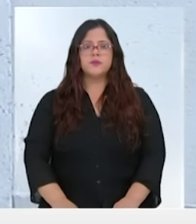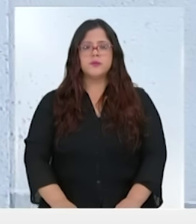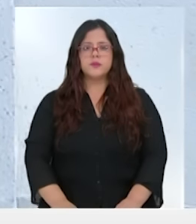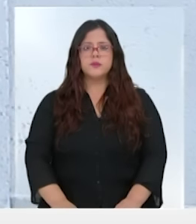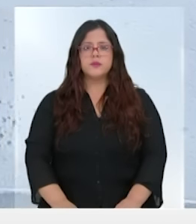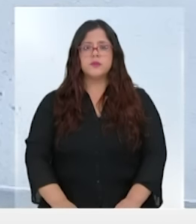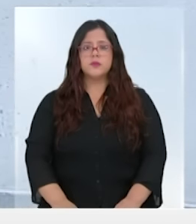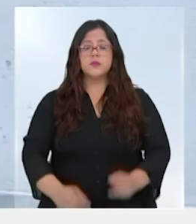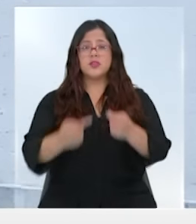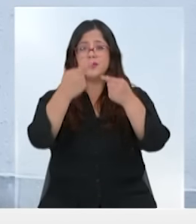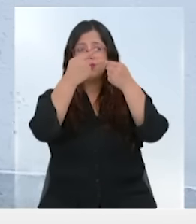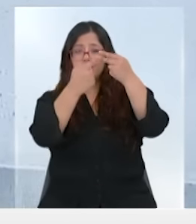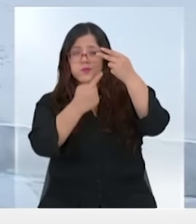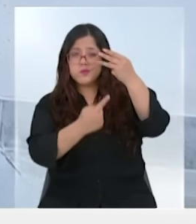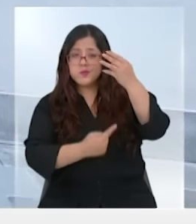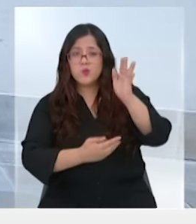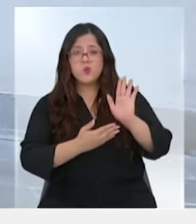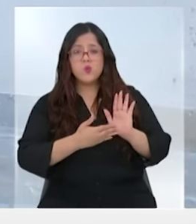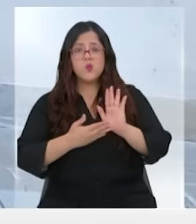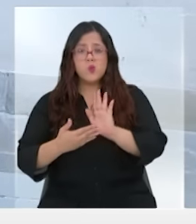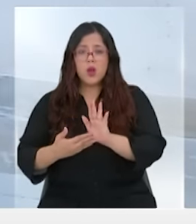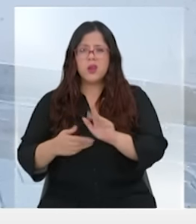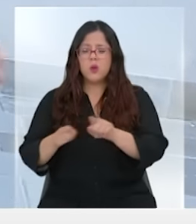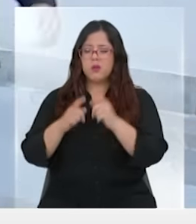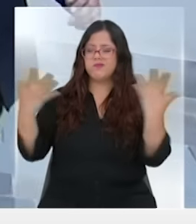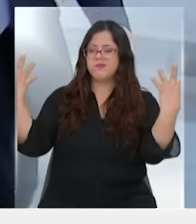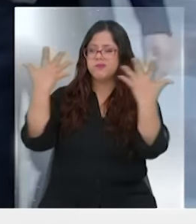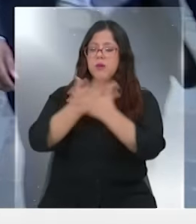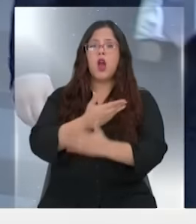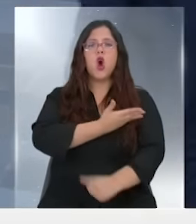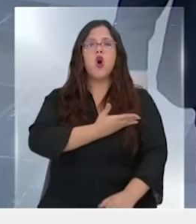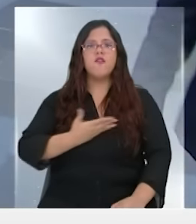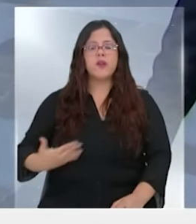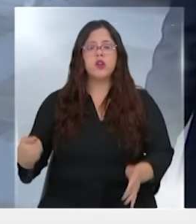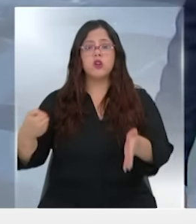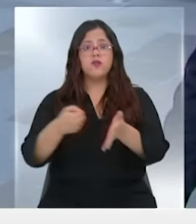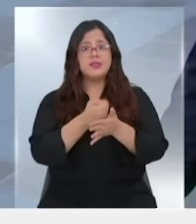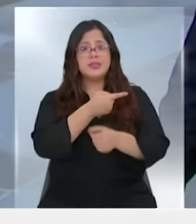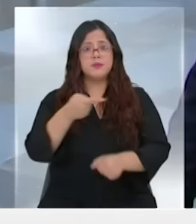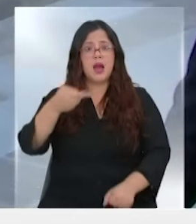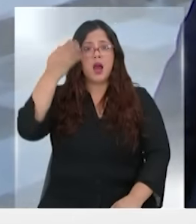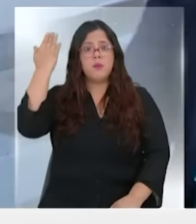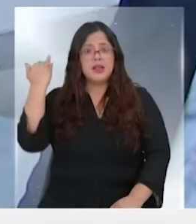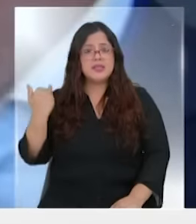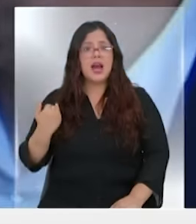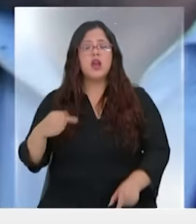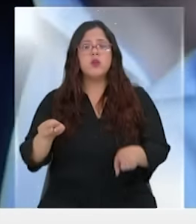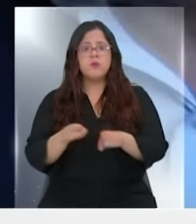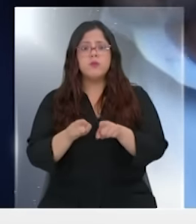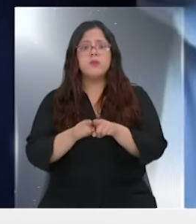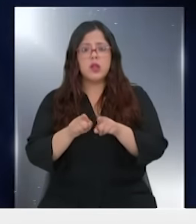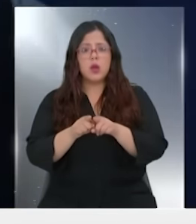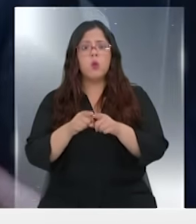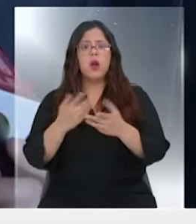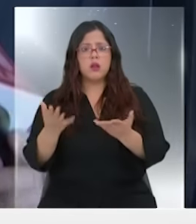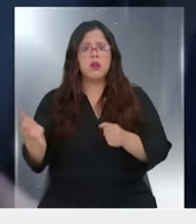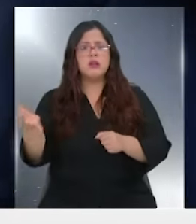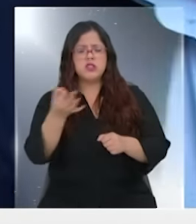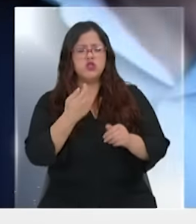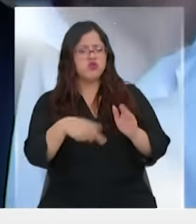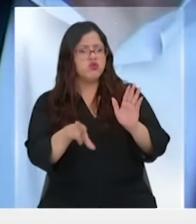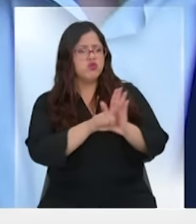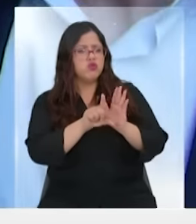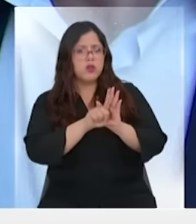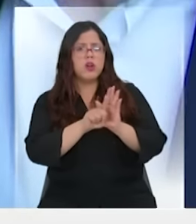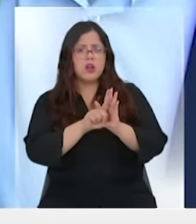Todas estas revelaciones ponen entredicho al gobierno, que el fin de semana puso las manos al fuego por la legalidad de